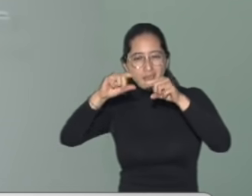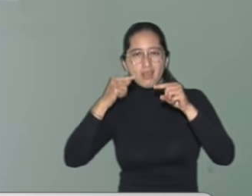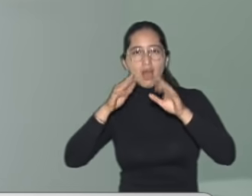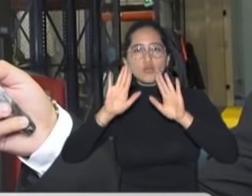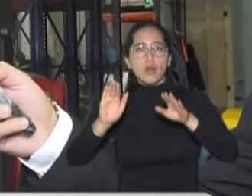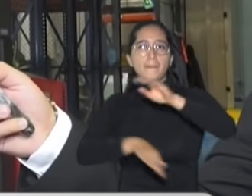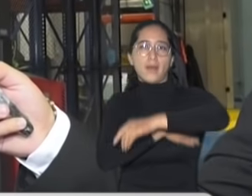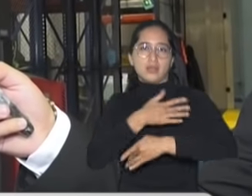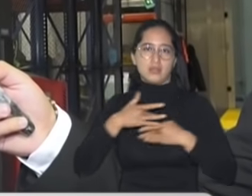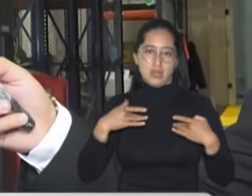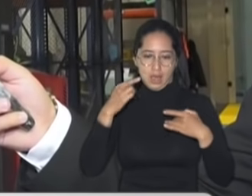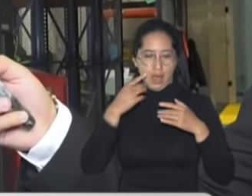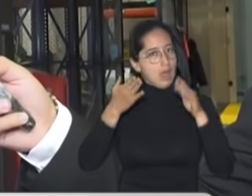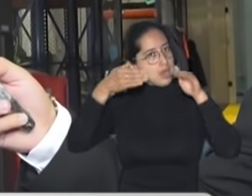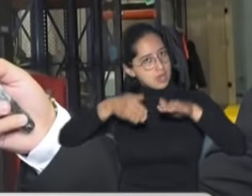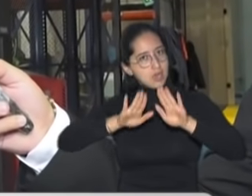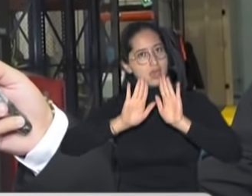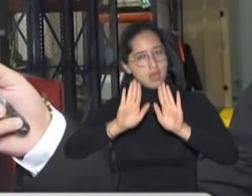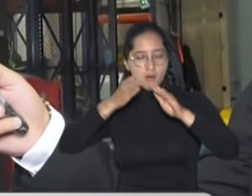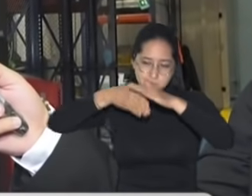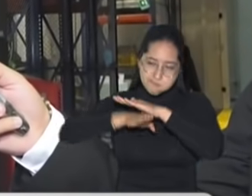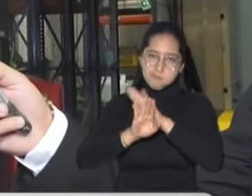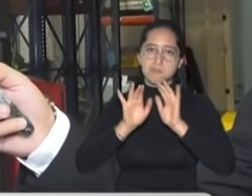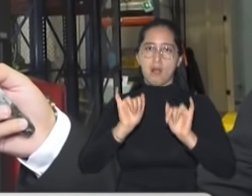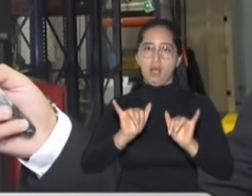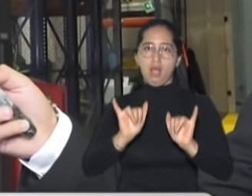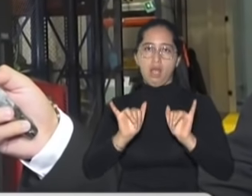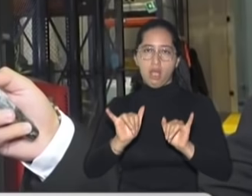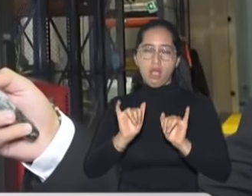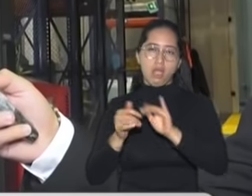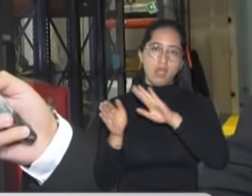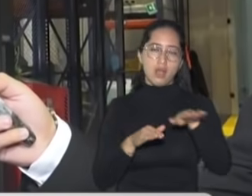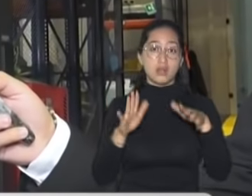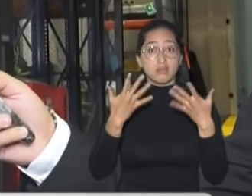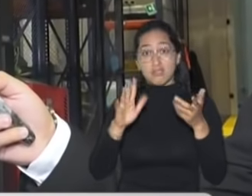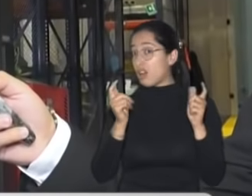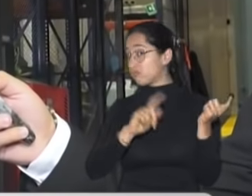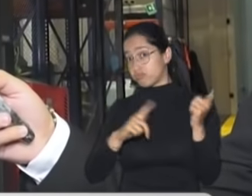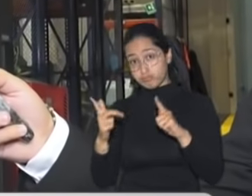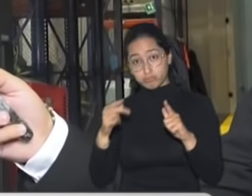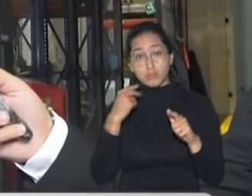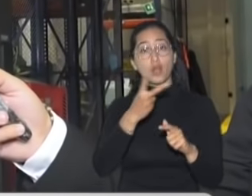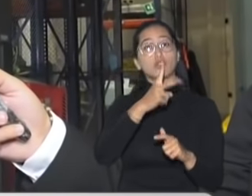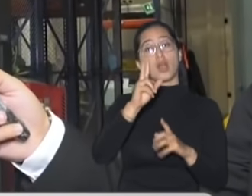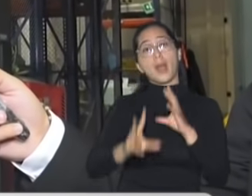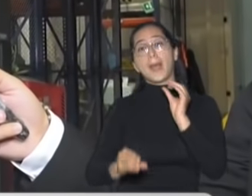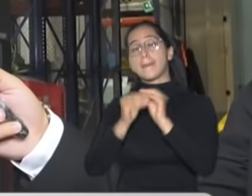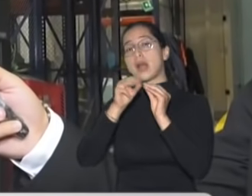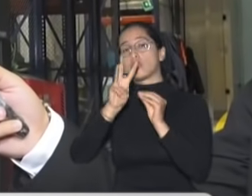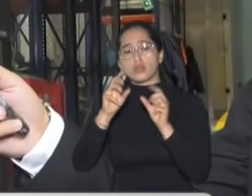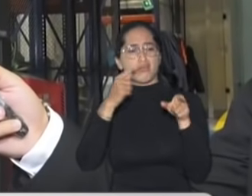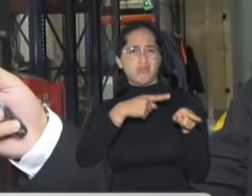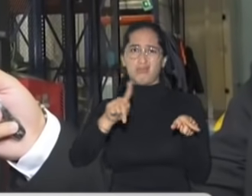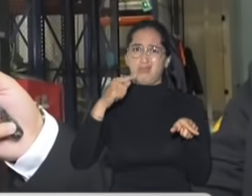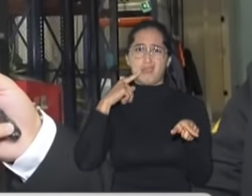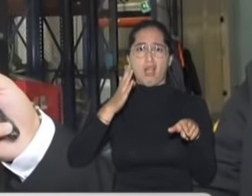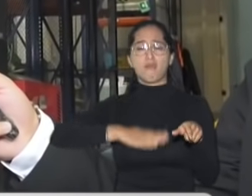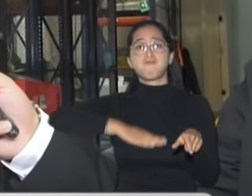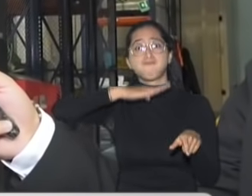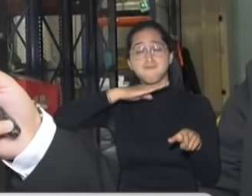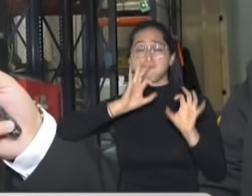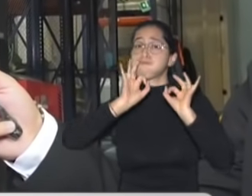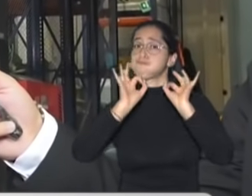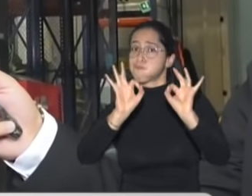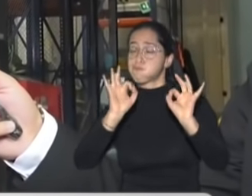Fontibón. Nosotros tenemos una cadena de frío de +2 a +8 ya instalada en Colombia con unas grandes capacidades, pero